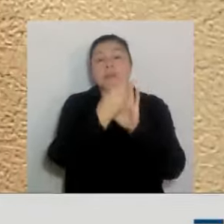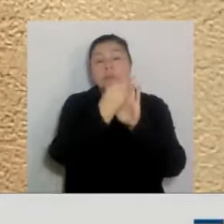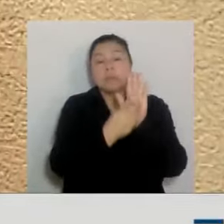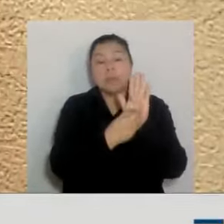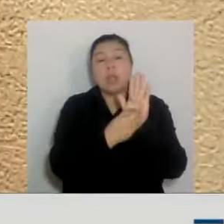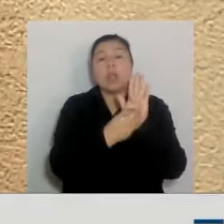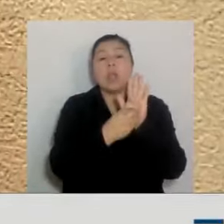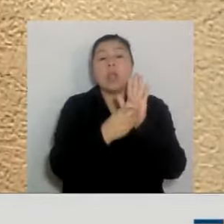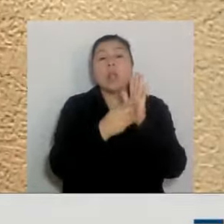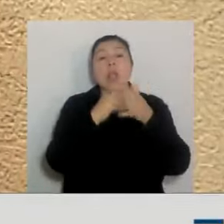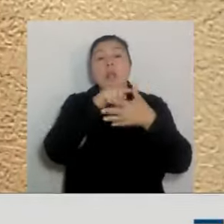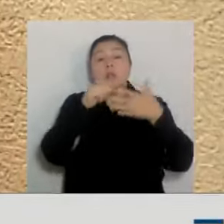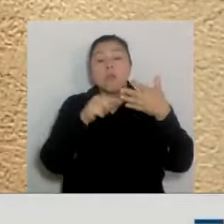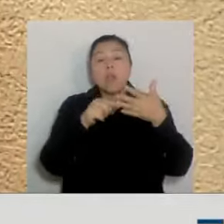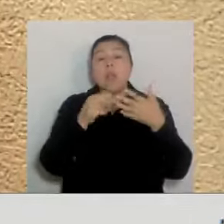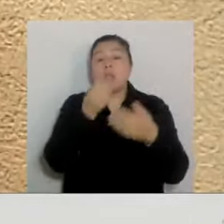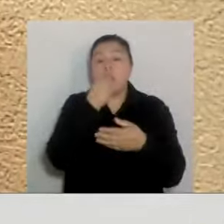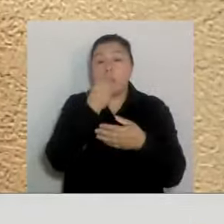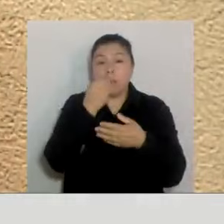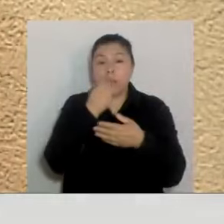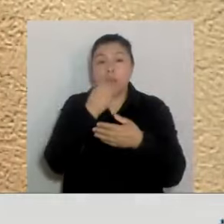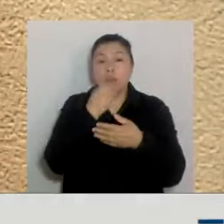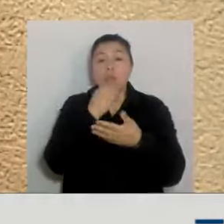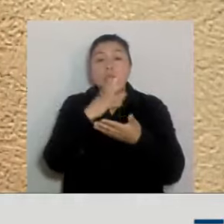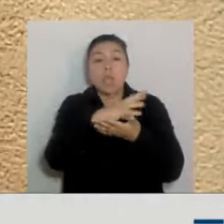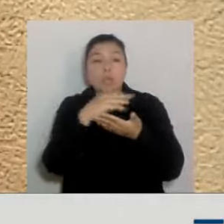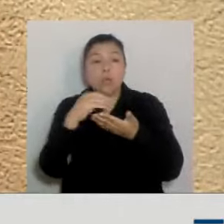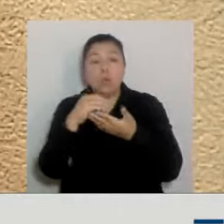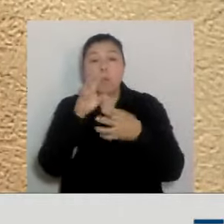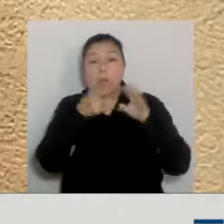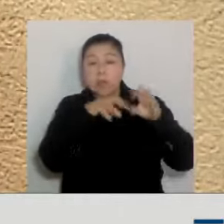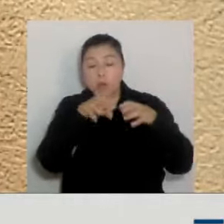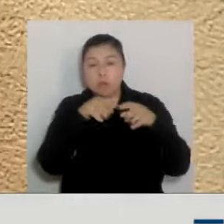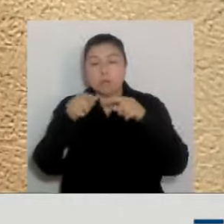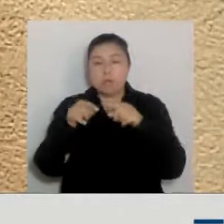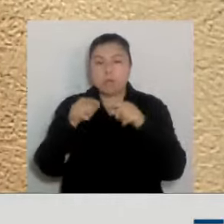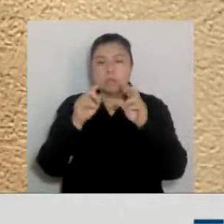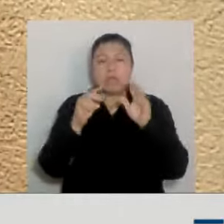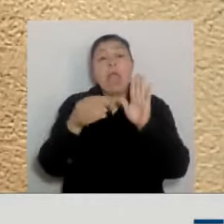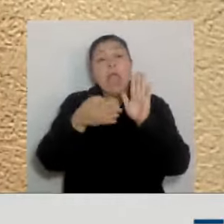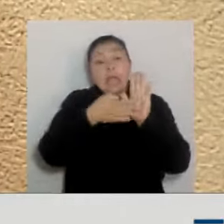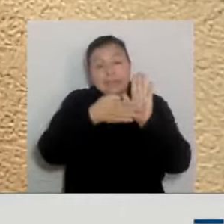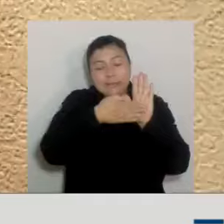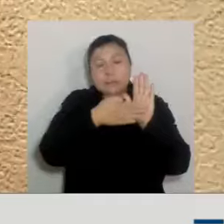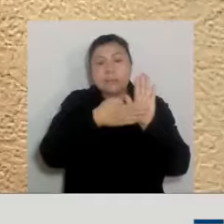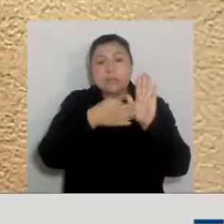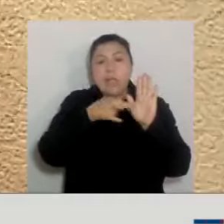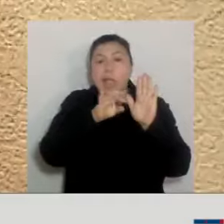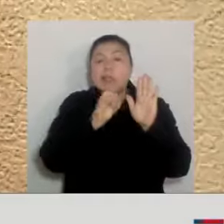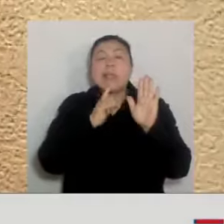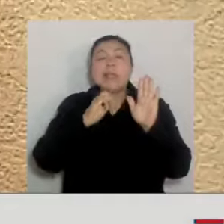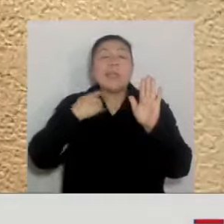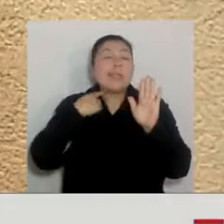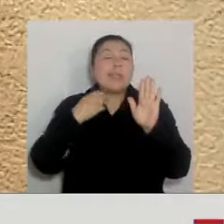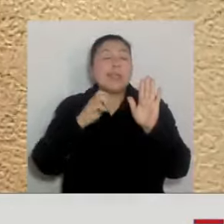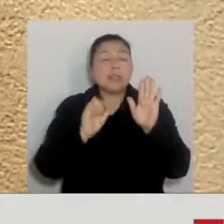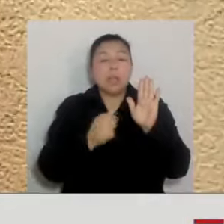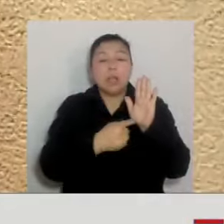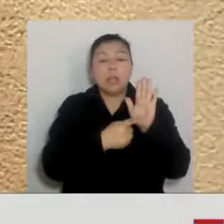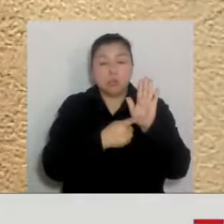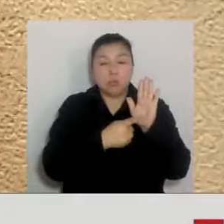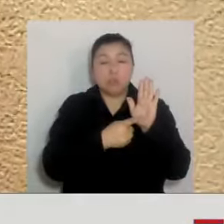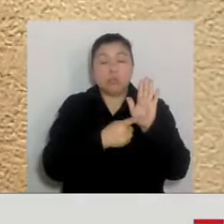simulados viene a complementar las normas vigentes en materia de etiquetado y diferenciando el origen